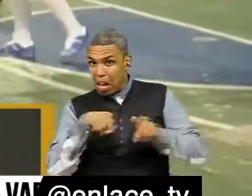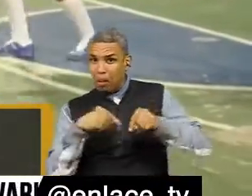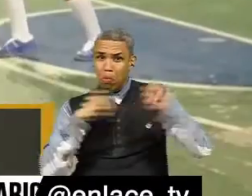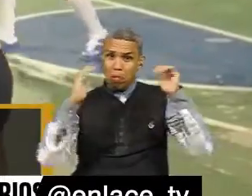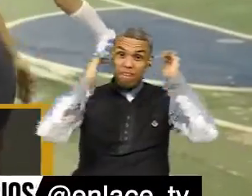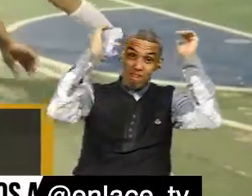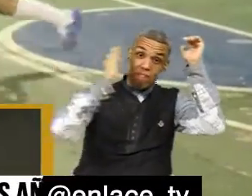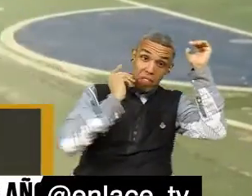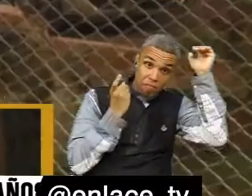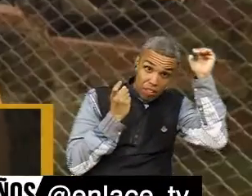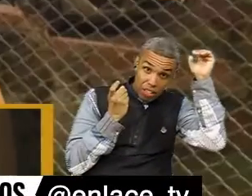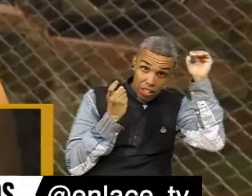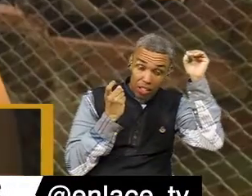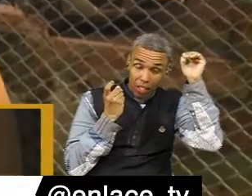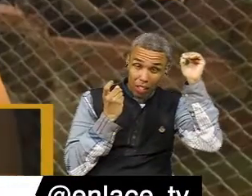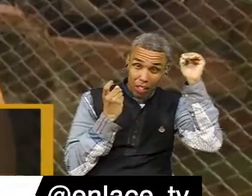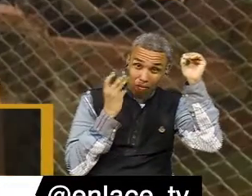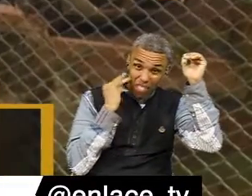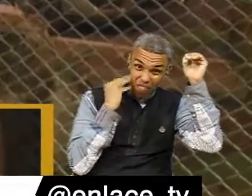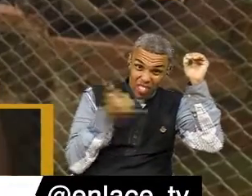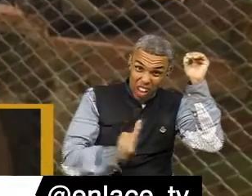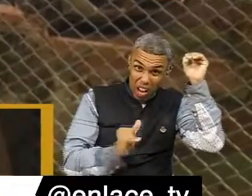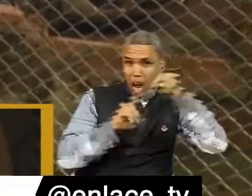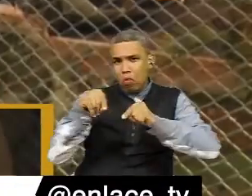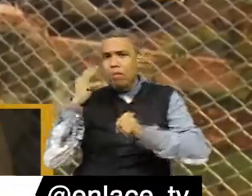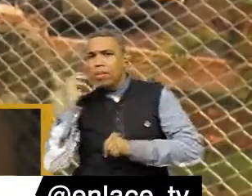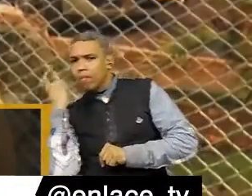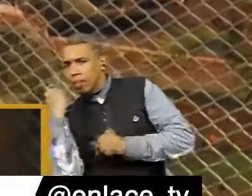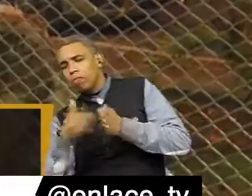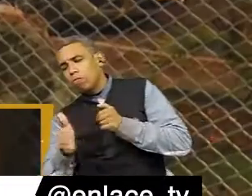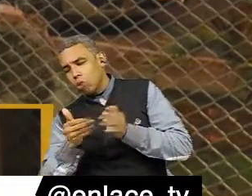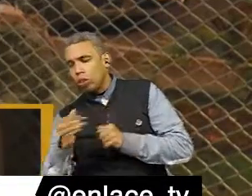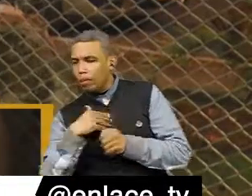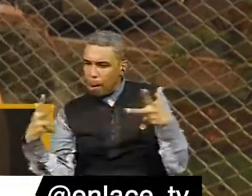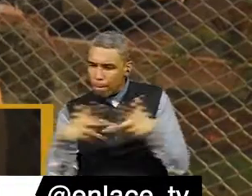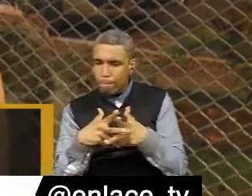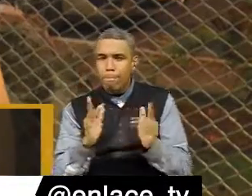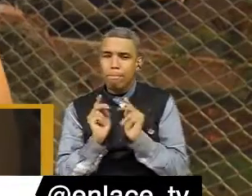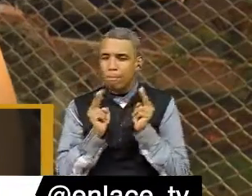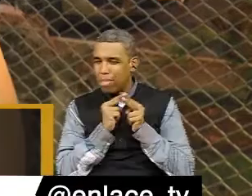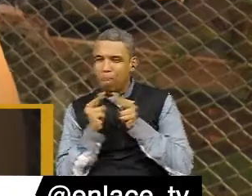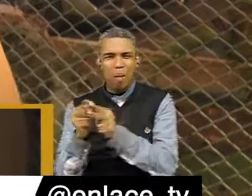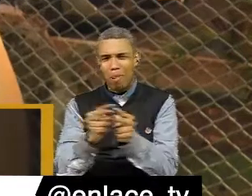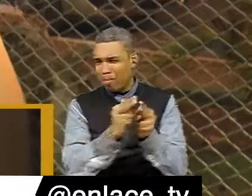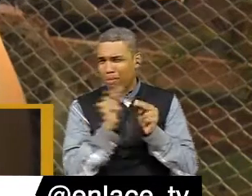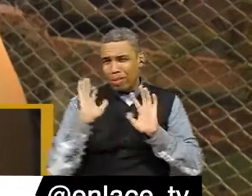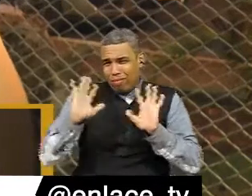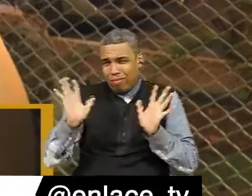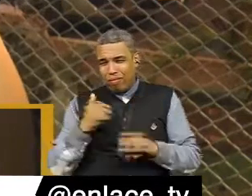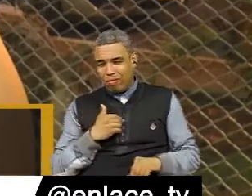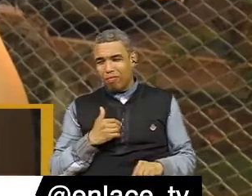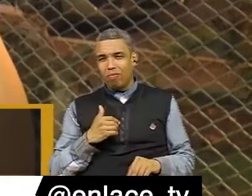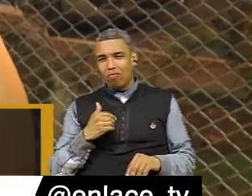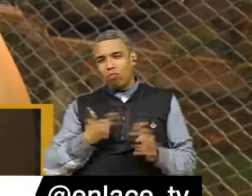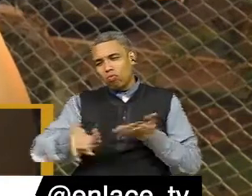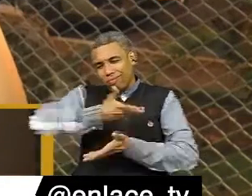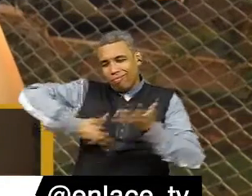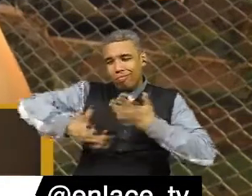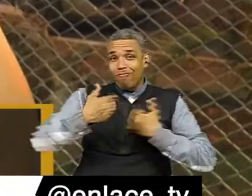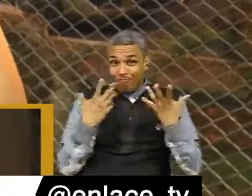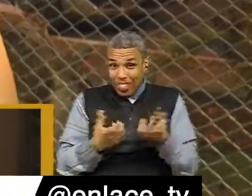empezando, pero lo ideal fue que asistieron y acá estamos y seguimos en el campeonato. Todas nos conocemos y de hecho compartimos las deportistas y eso es lo que se